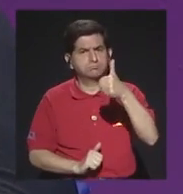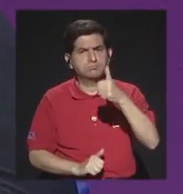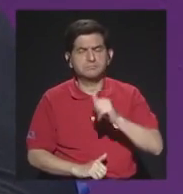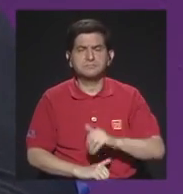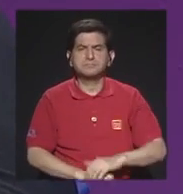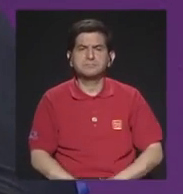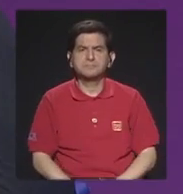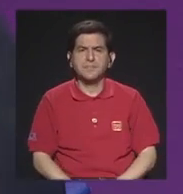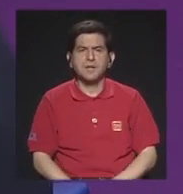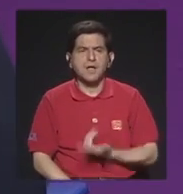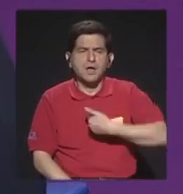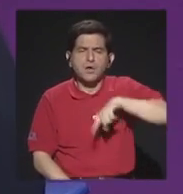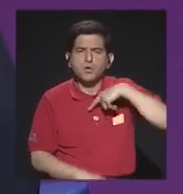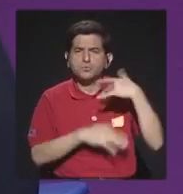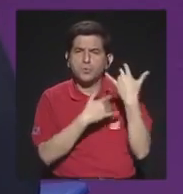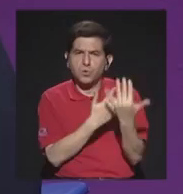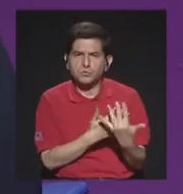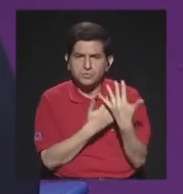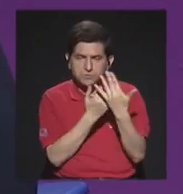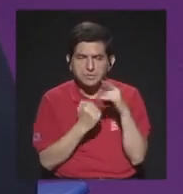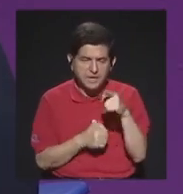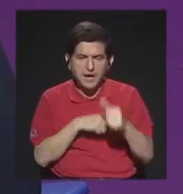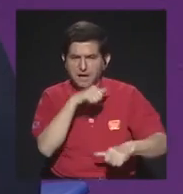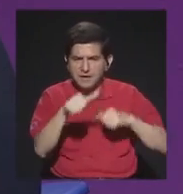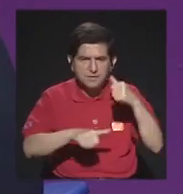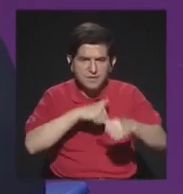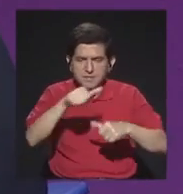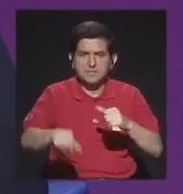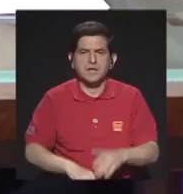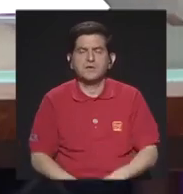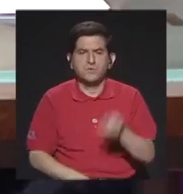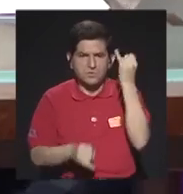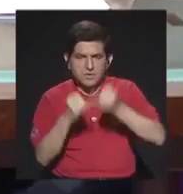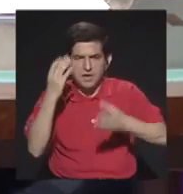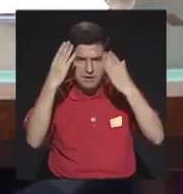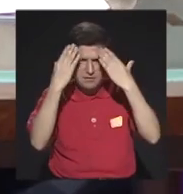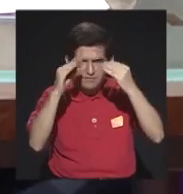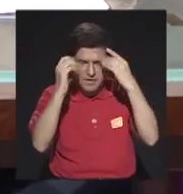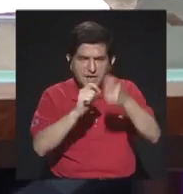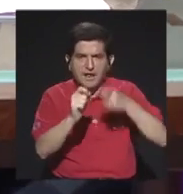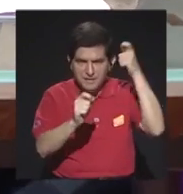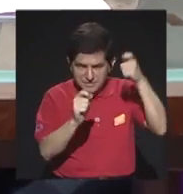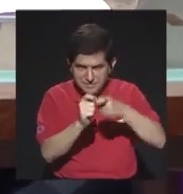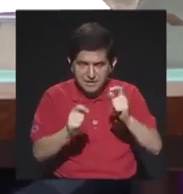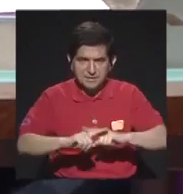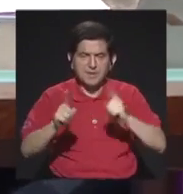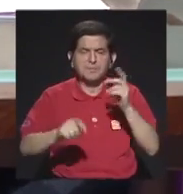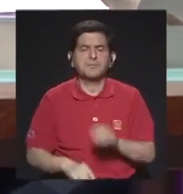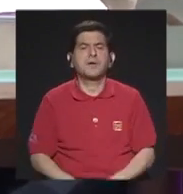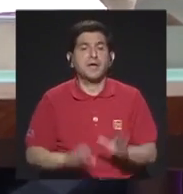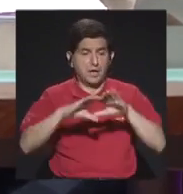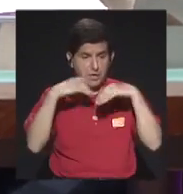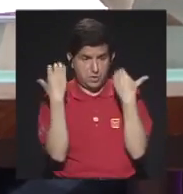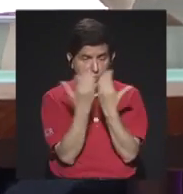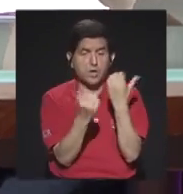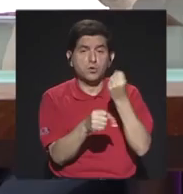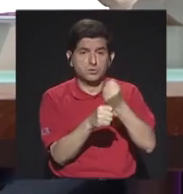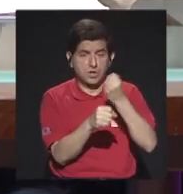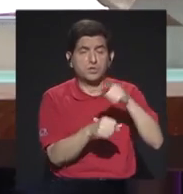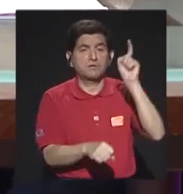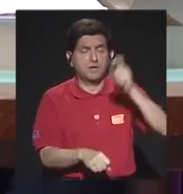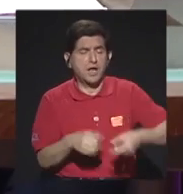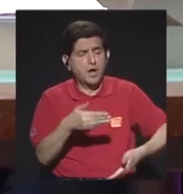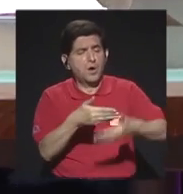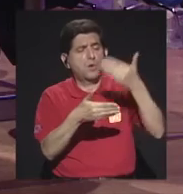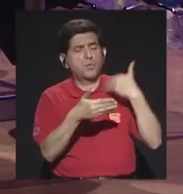Y esperamos que de ese esfuerzo logre salir, ¿verdad?, alguna información más concreta. Pero el Consejo debería estar trabajando en eso desde hace